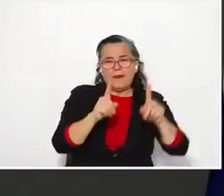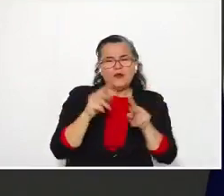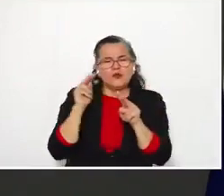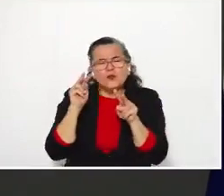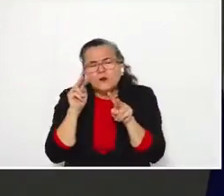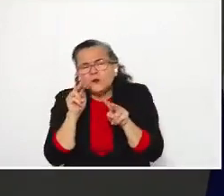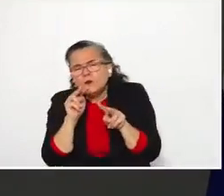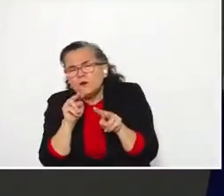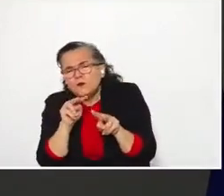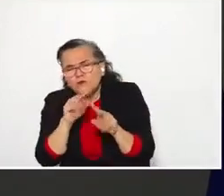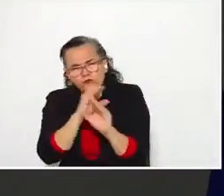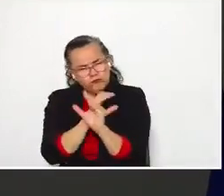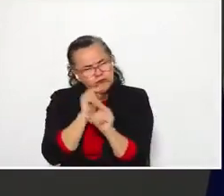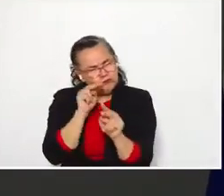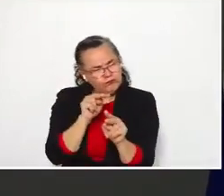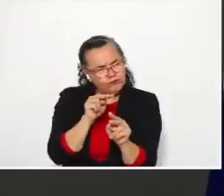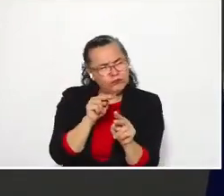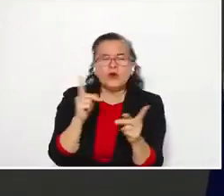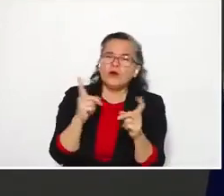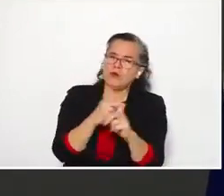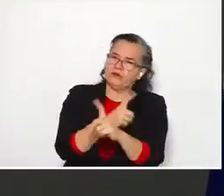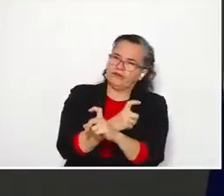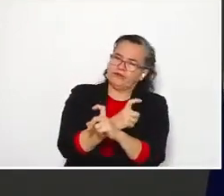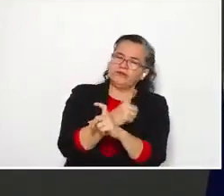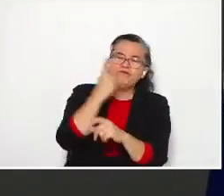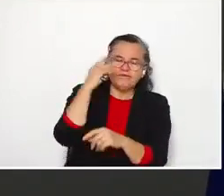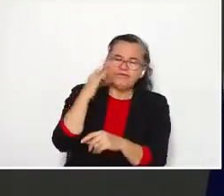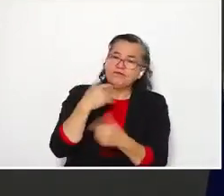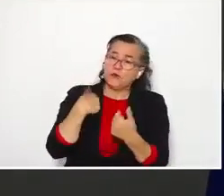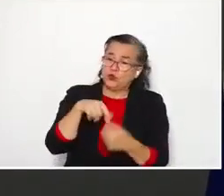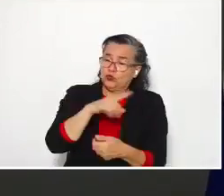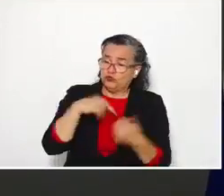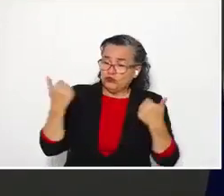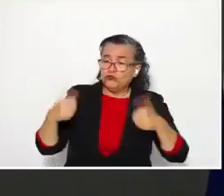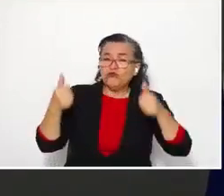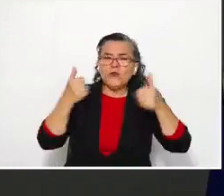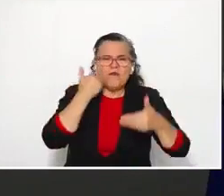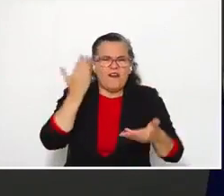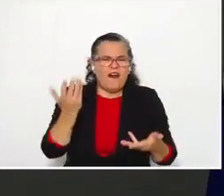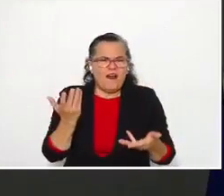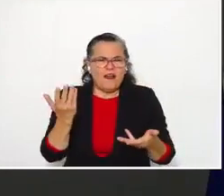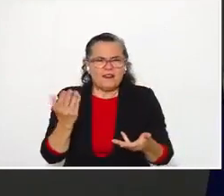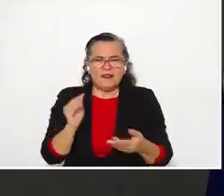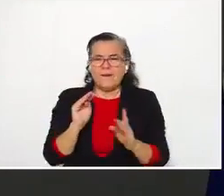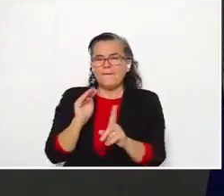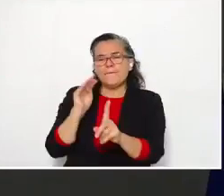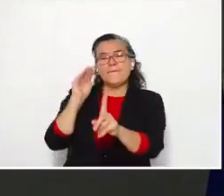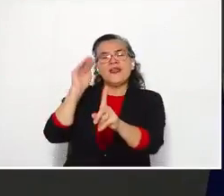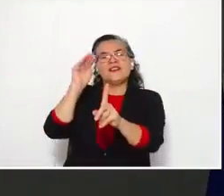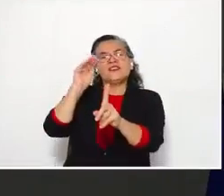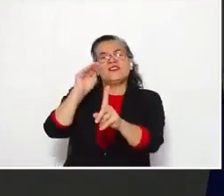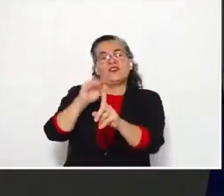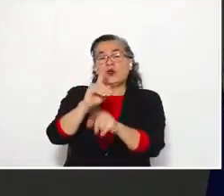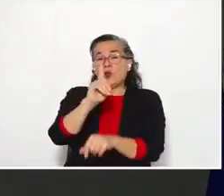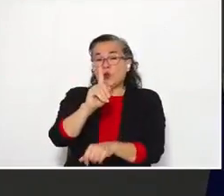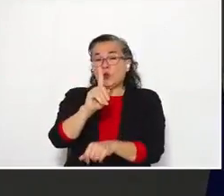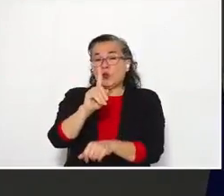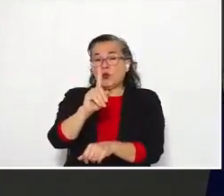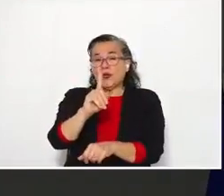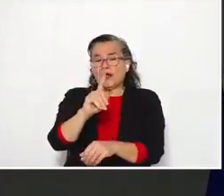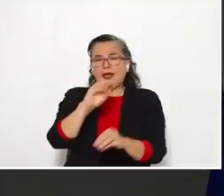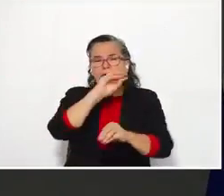complejas. Creo que sería muy fácil estar de acuerdo en que una de las misiones de la universidad es